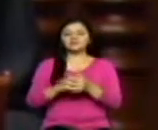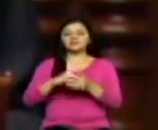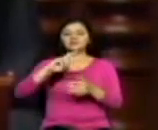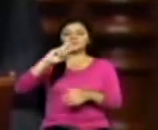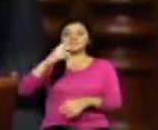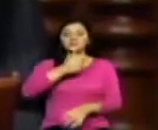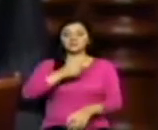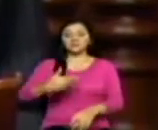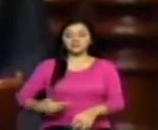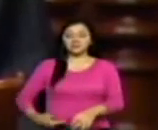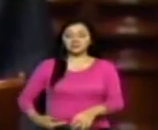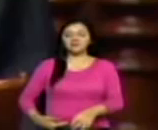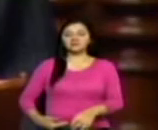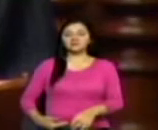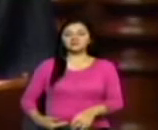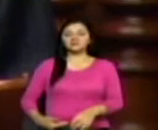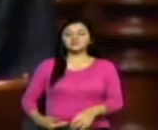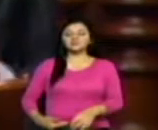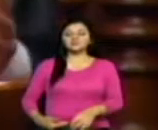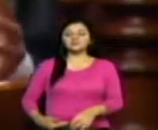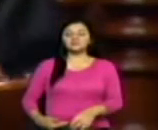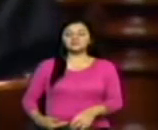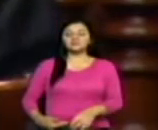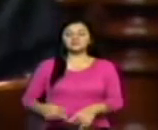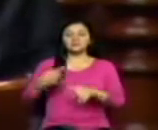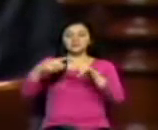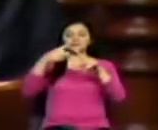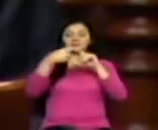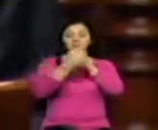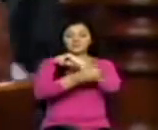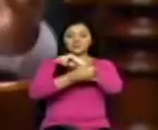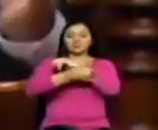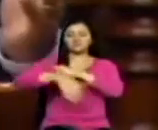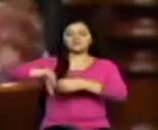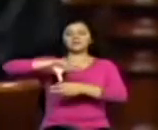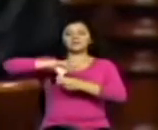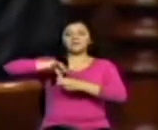vicepresidentes de países que han venido, embajadores,